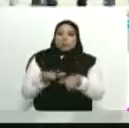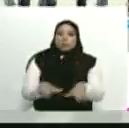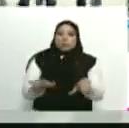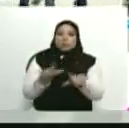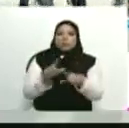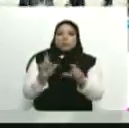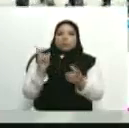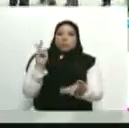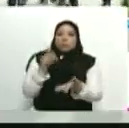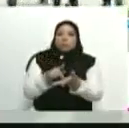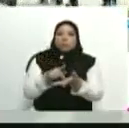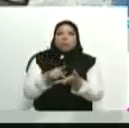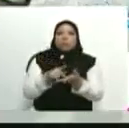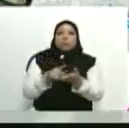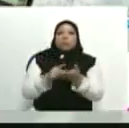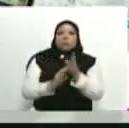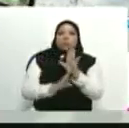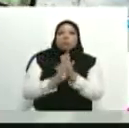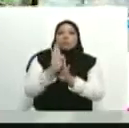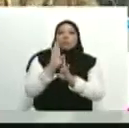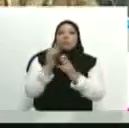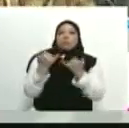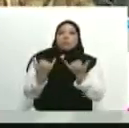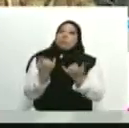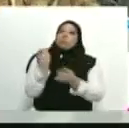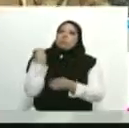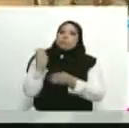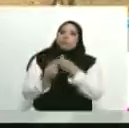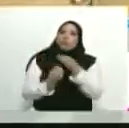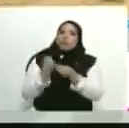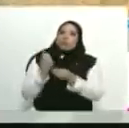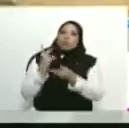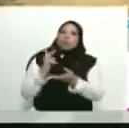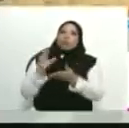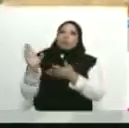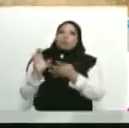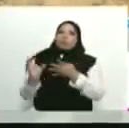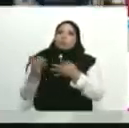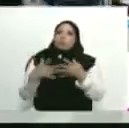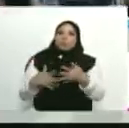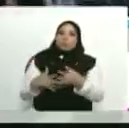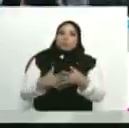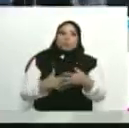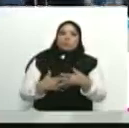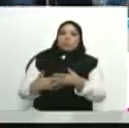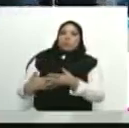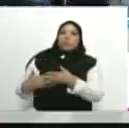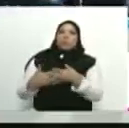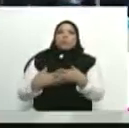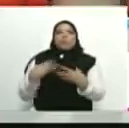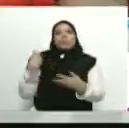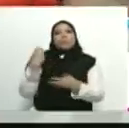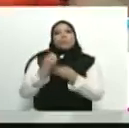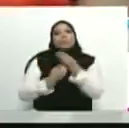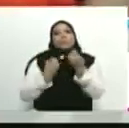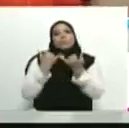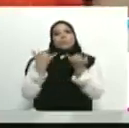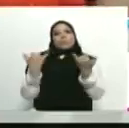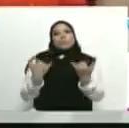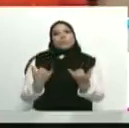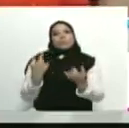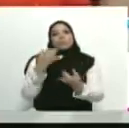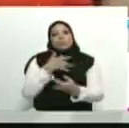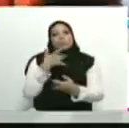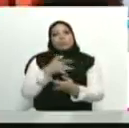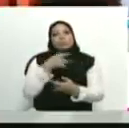de pertinencia y las carreras priorizadas. Ese conjunto de elementos caracteriza al estudiante y nos va a permitir hacer una asignación en ese